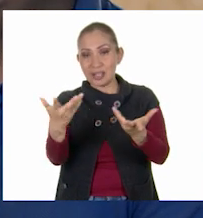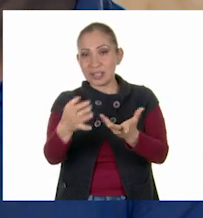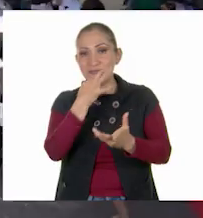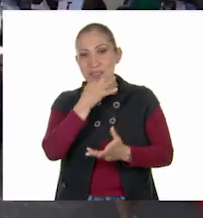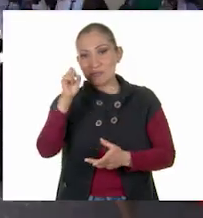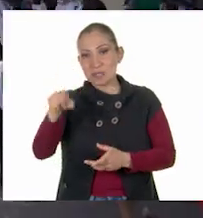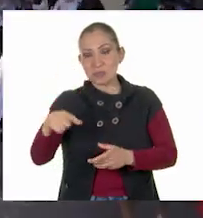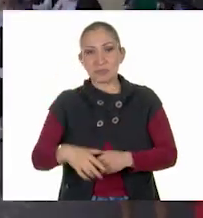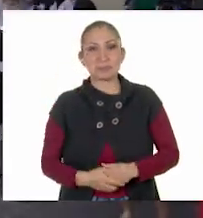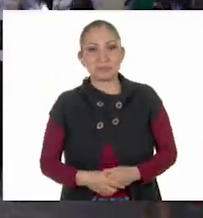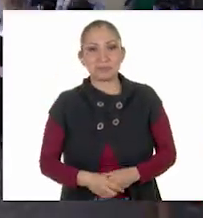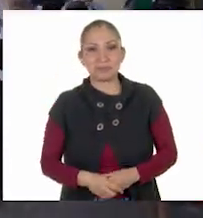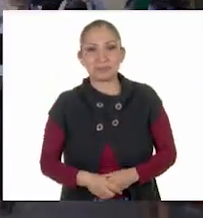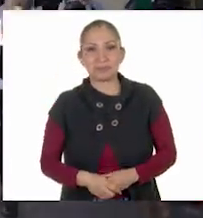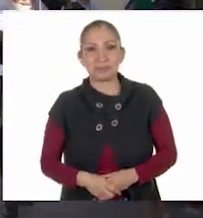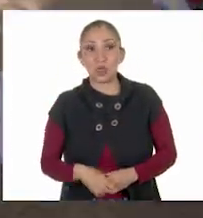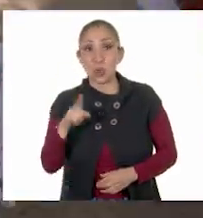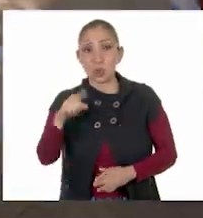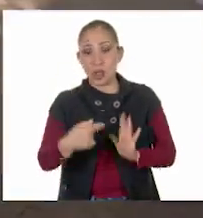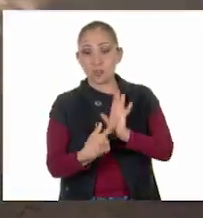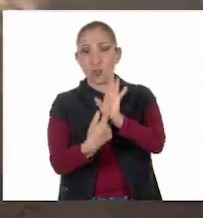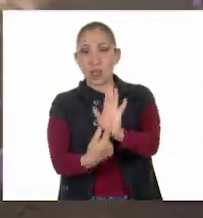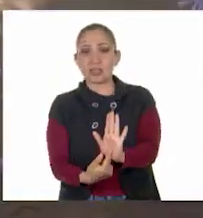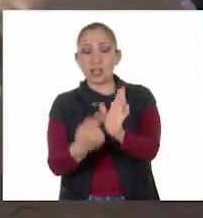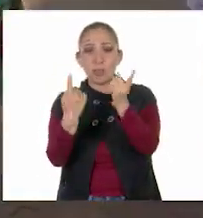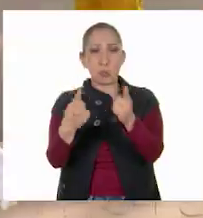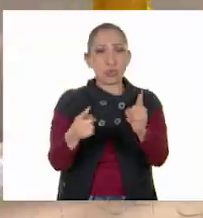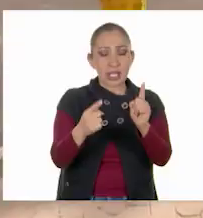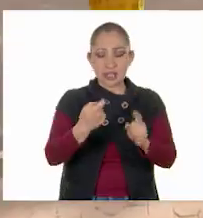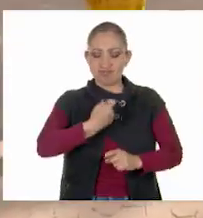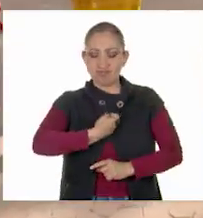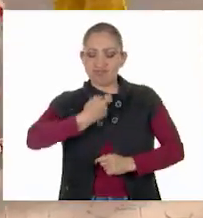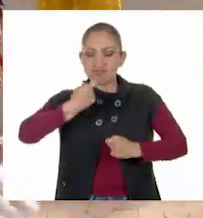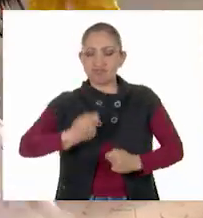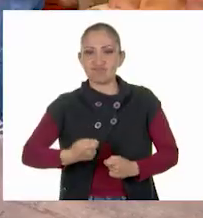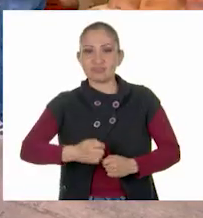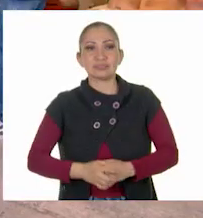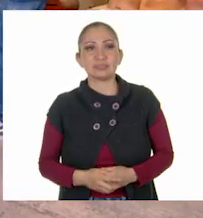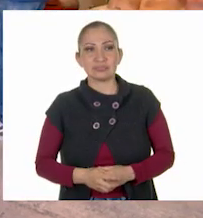carnaval. Una manifestación rítmica de la identidad.